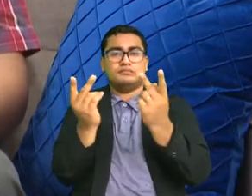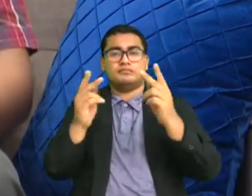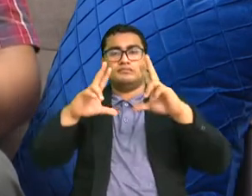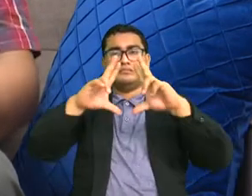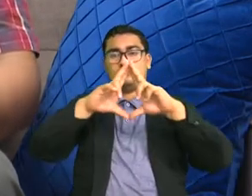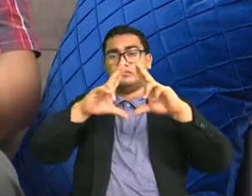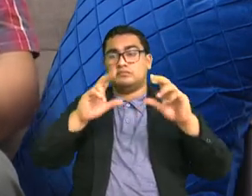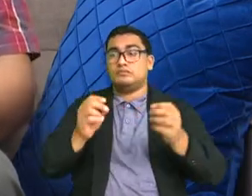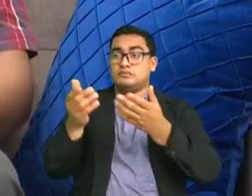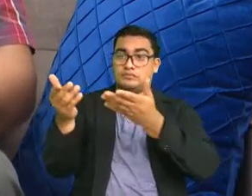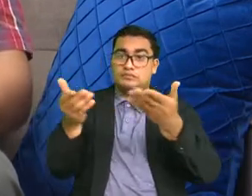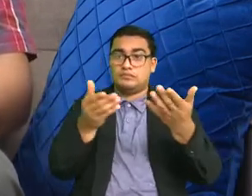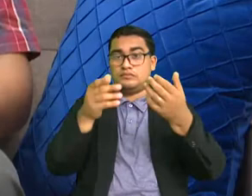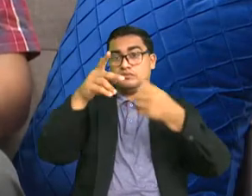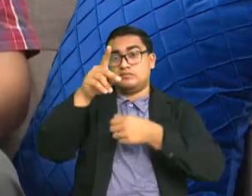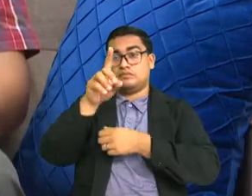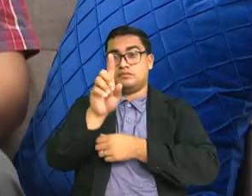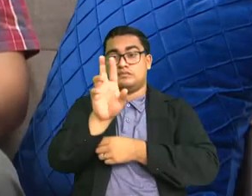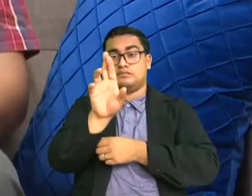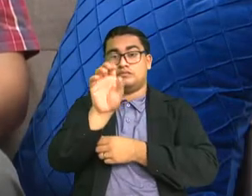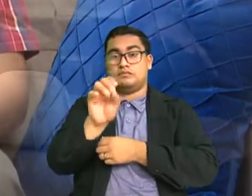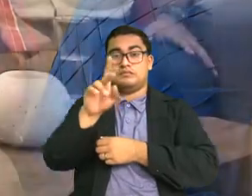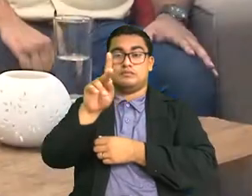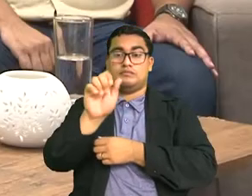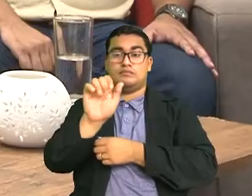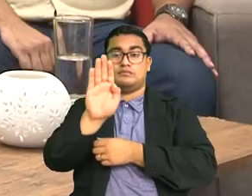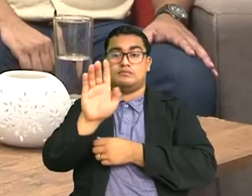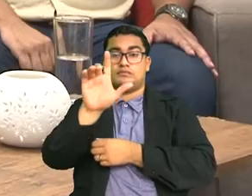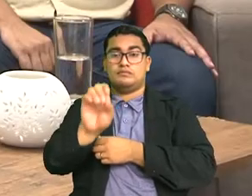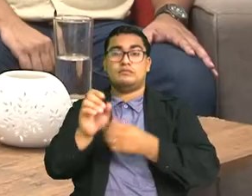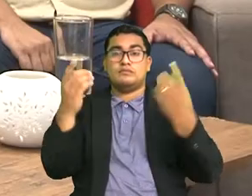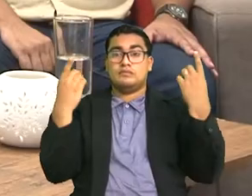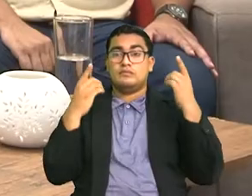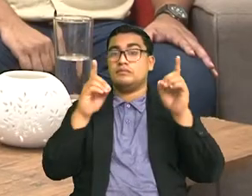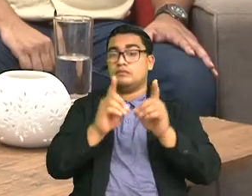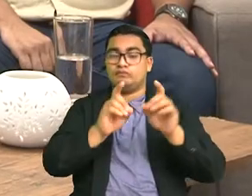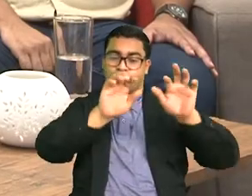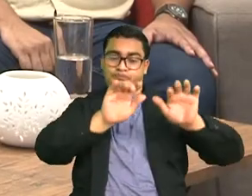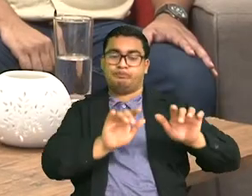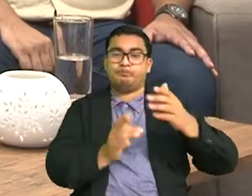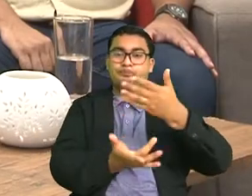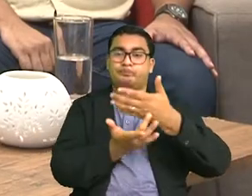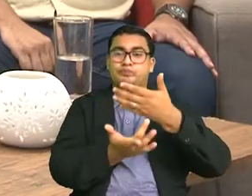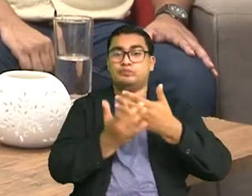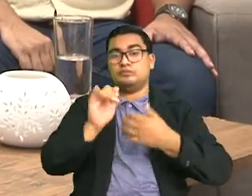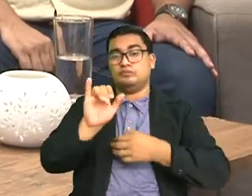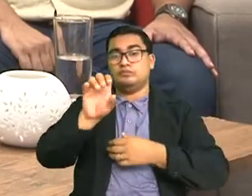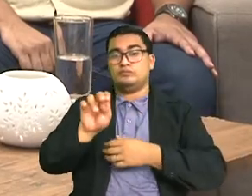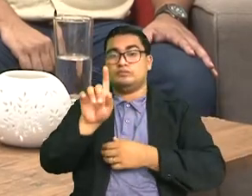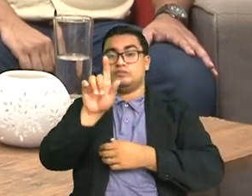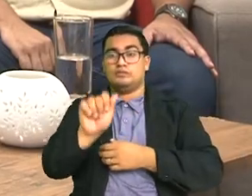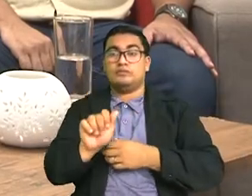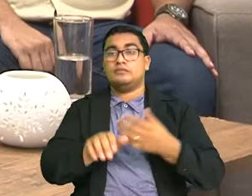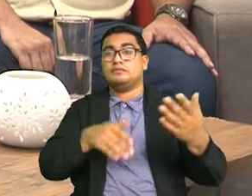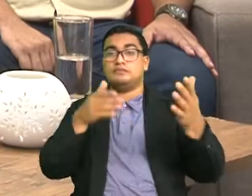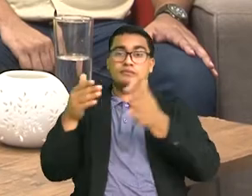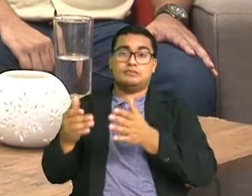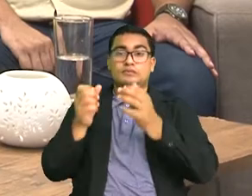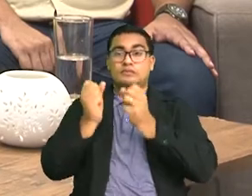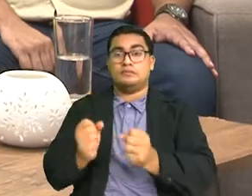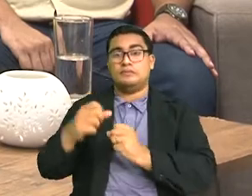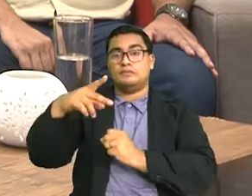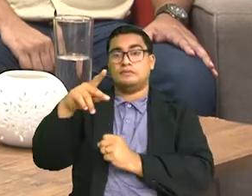compañeros pedro pablo benavides director de transferencia de tecnología del inta y junto a él nos acompaña el compañero pub el carpio